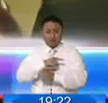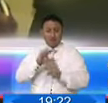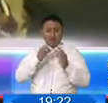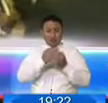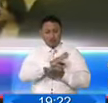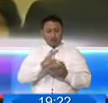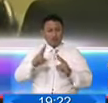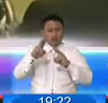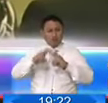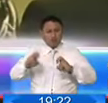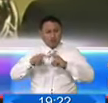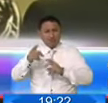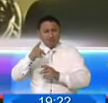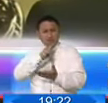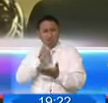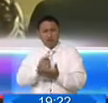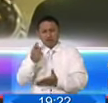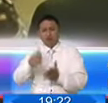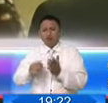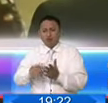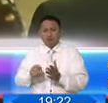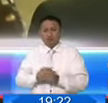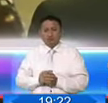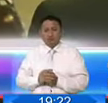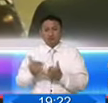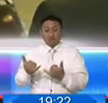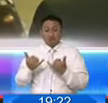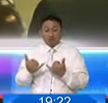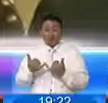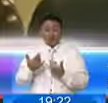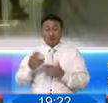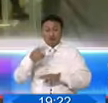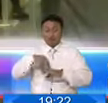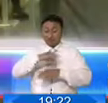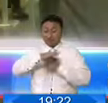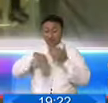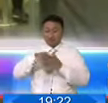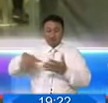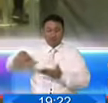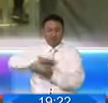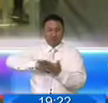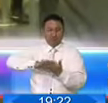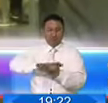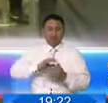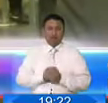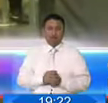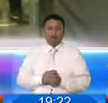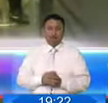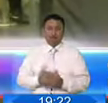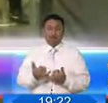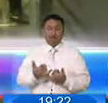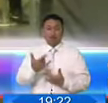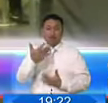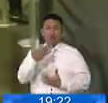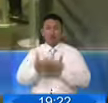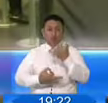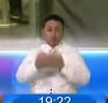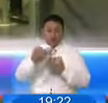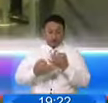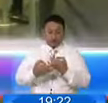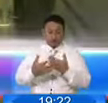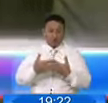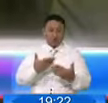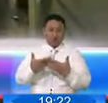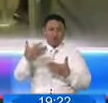familia y que ha generado un caos a nivel nacional hoy la instancia de la justicia ha sobrepasado la instancia política